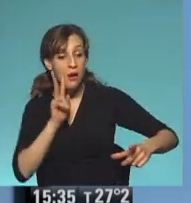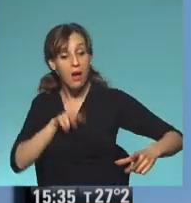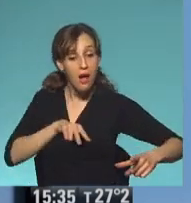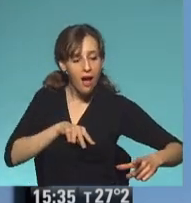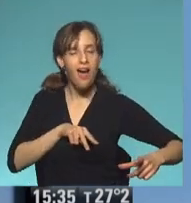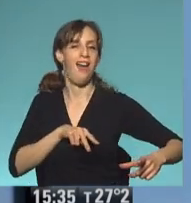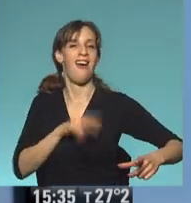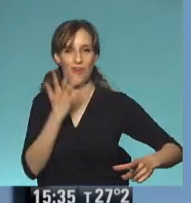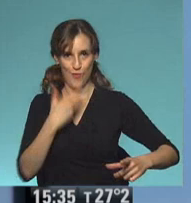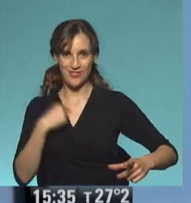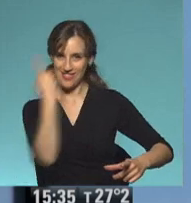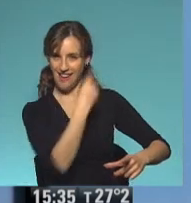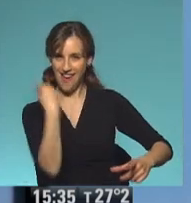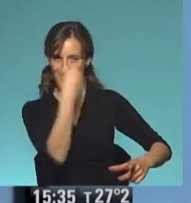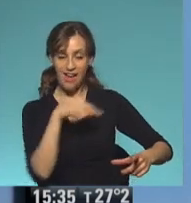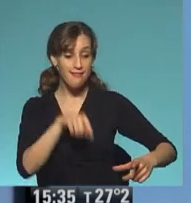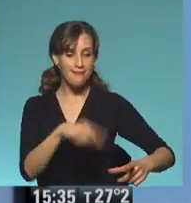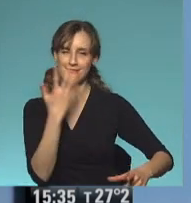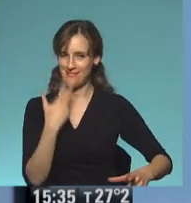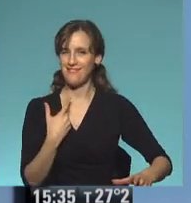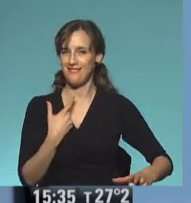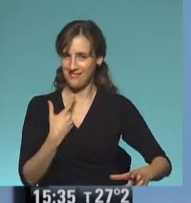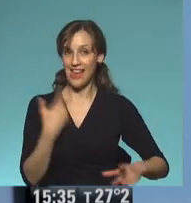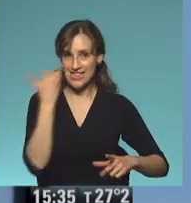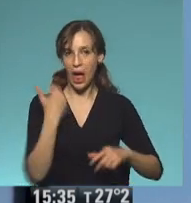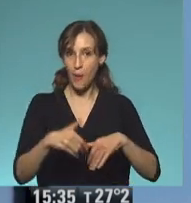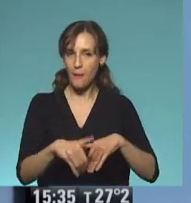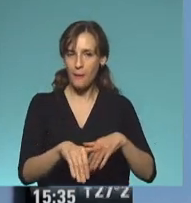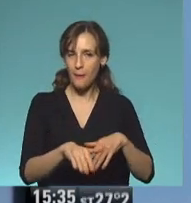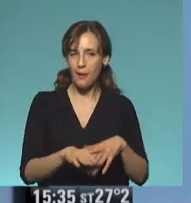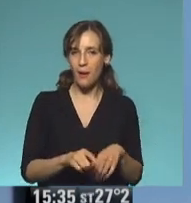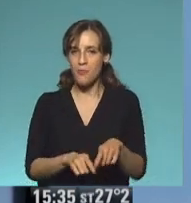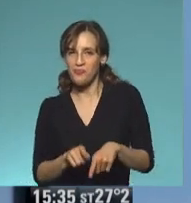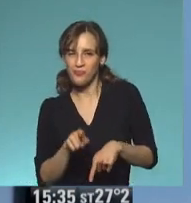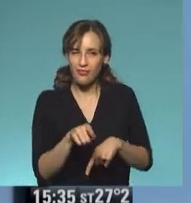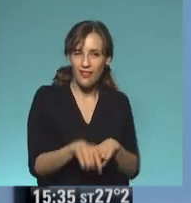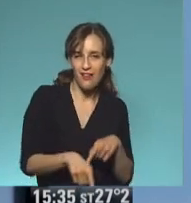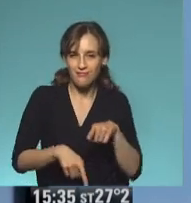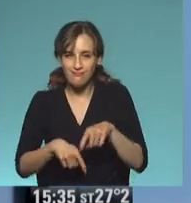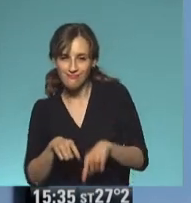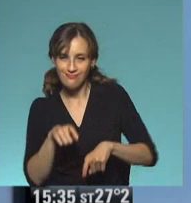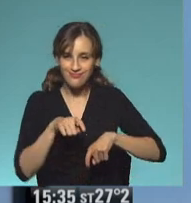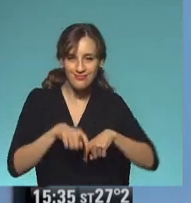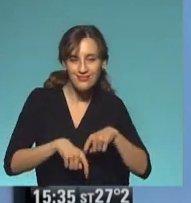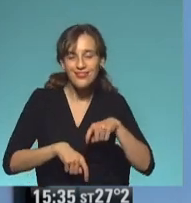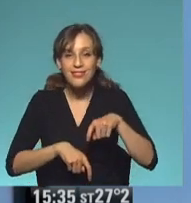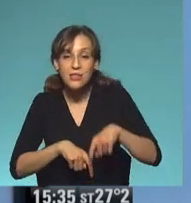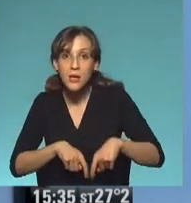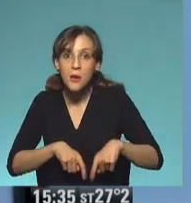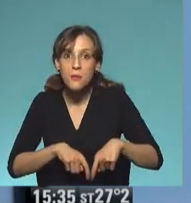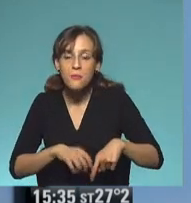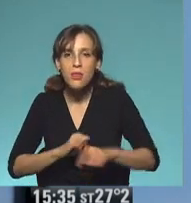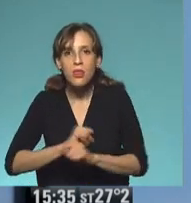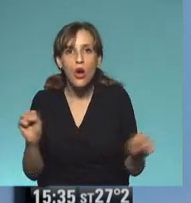chispeante del sol. Ya estaba estirando la patita para irse por el camino verde, requete verde, cuando tuit,